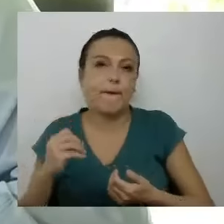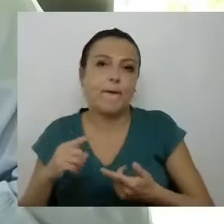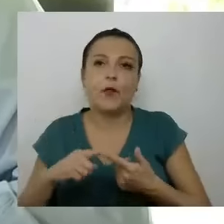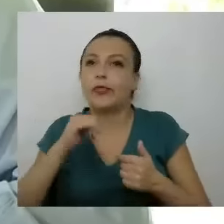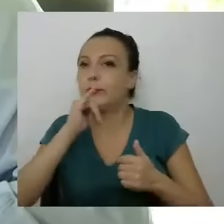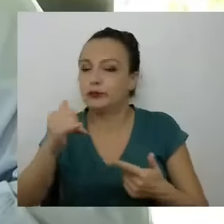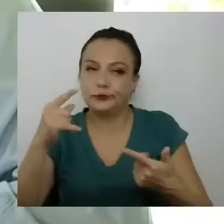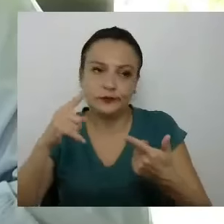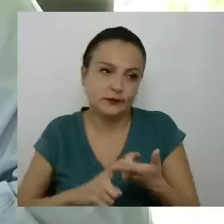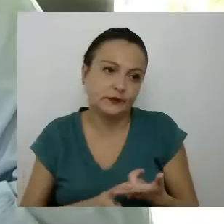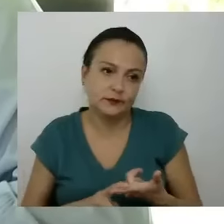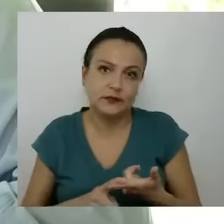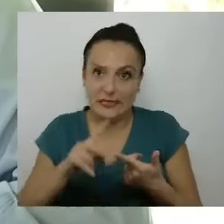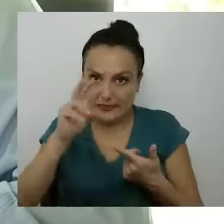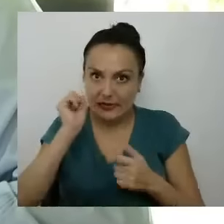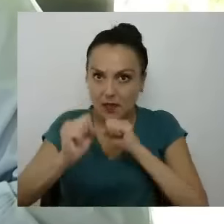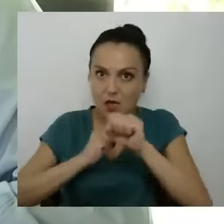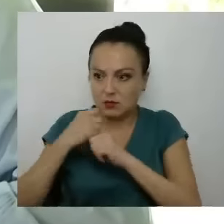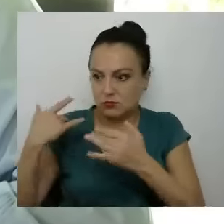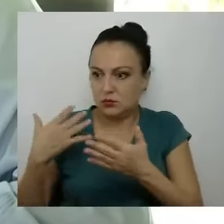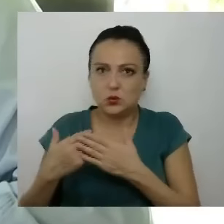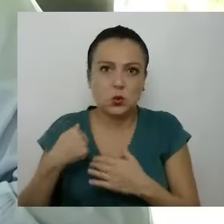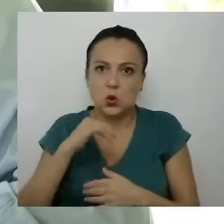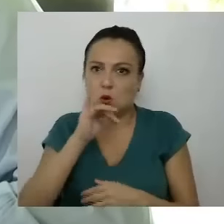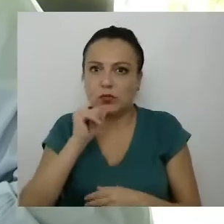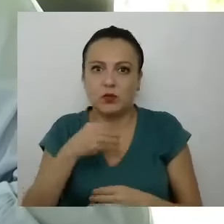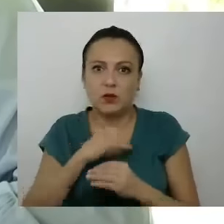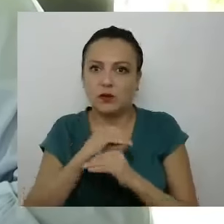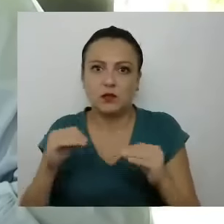denuncias, en los 30 años yo no tengo